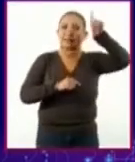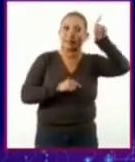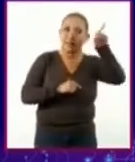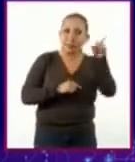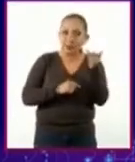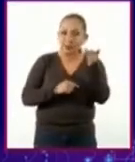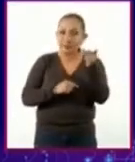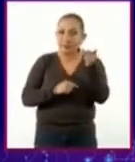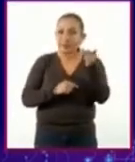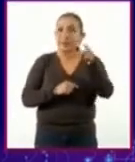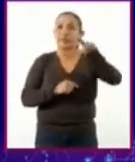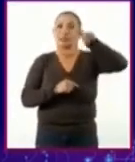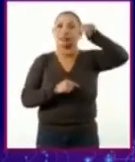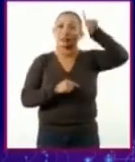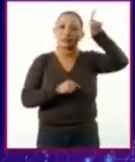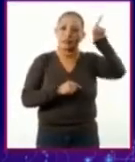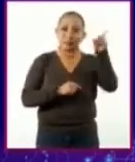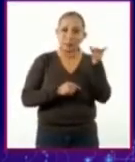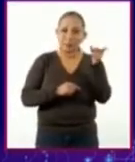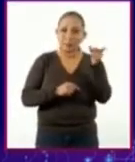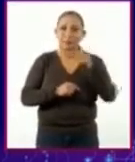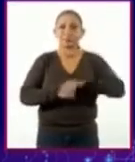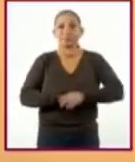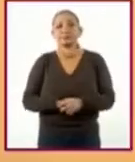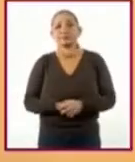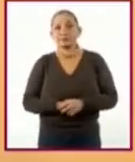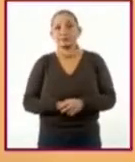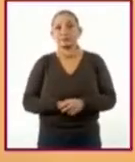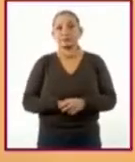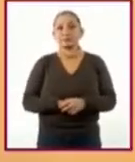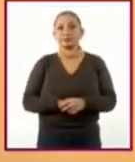se cierra paréntesis y se cierra paréntesis.